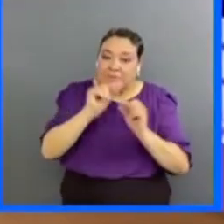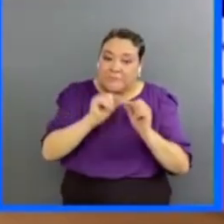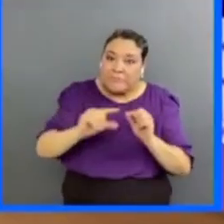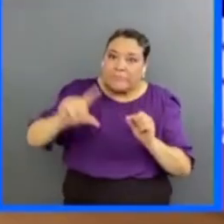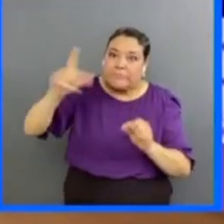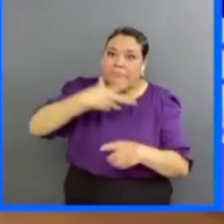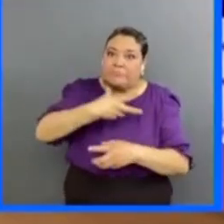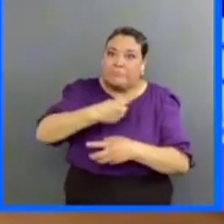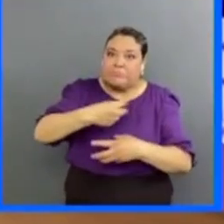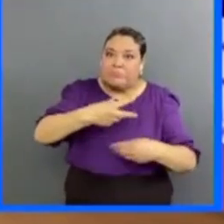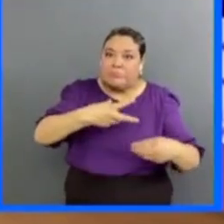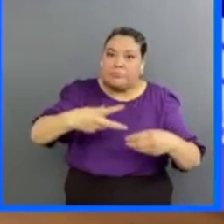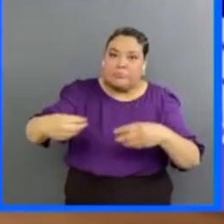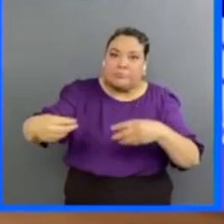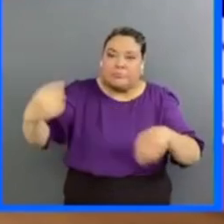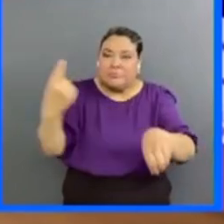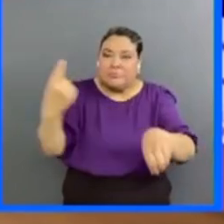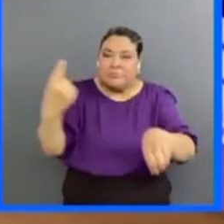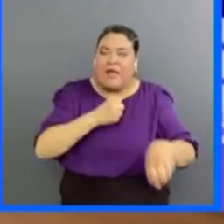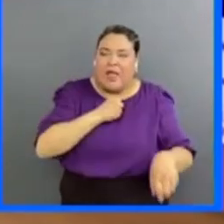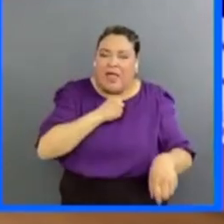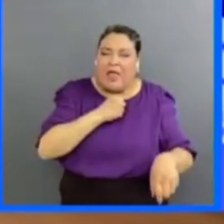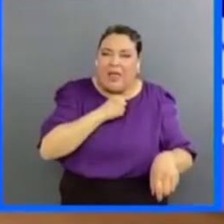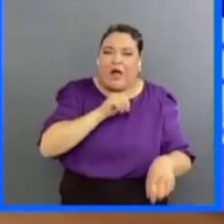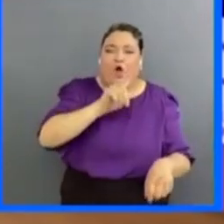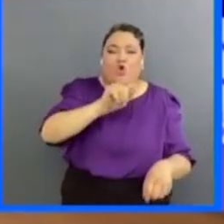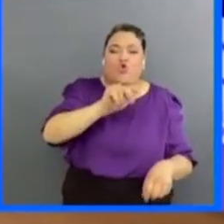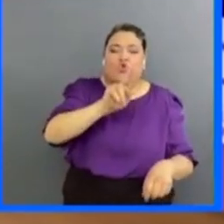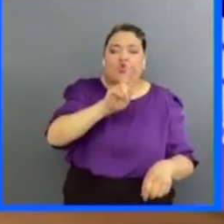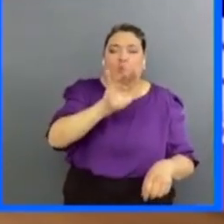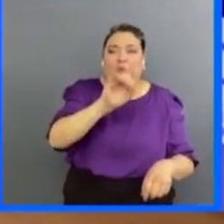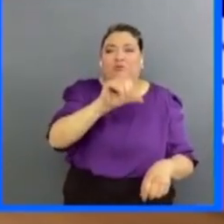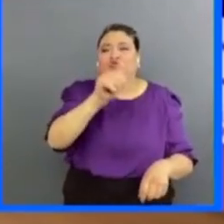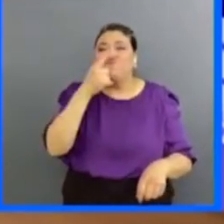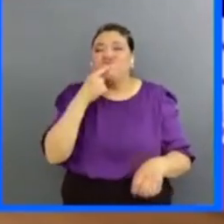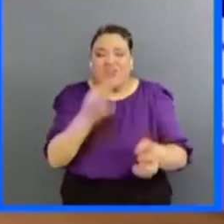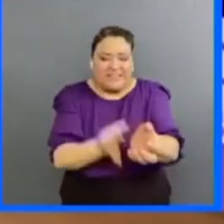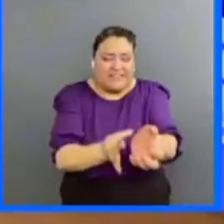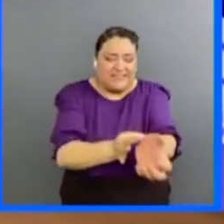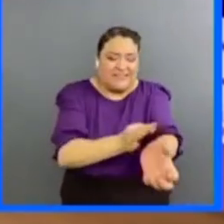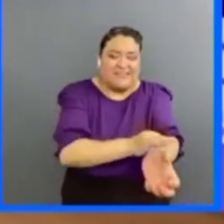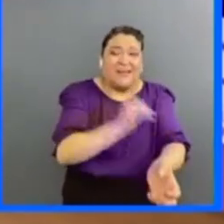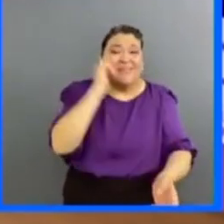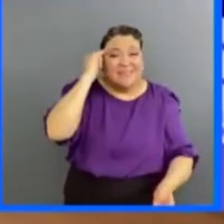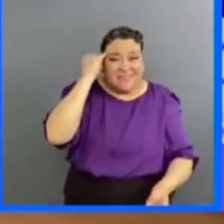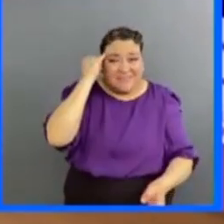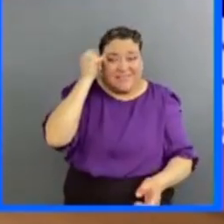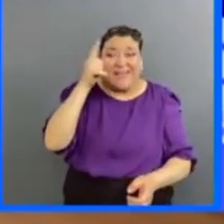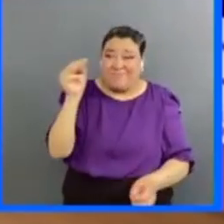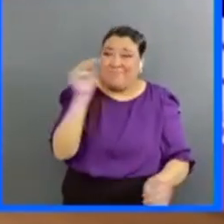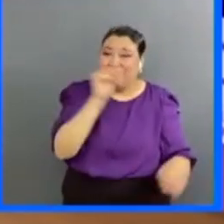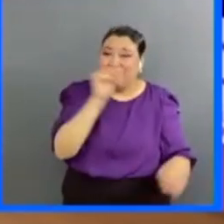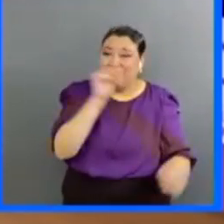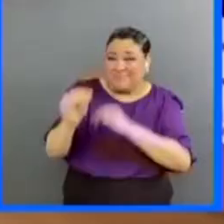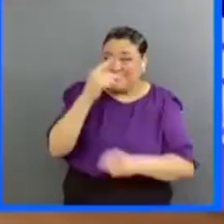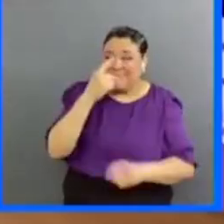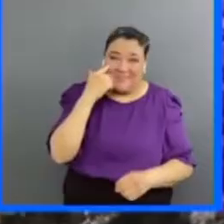por tuberculosis y sarampión, principalmente entre la población indígena. Veamos los detalles de esta